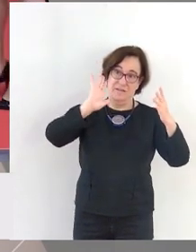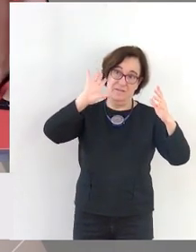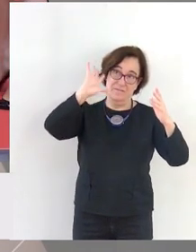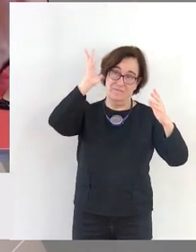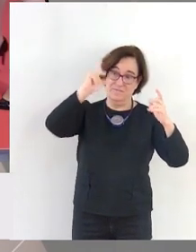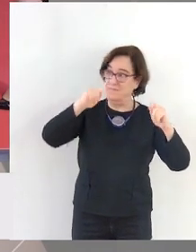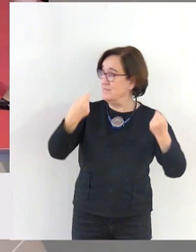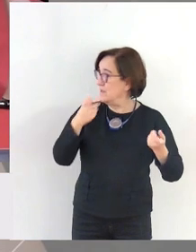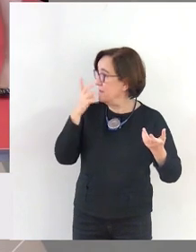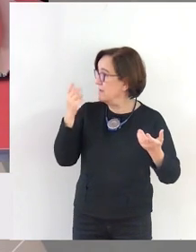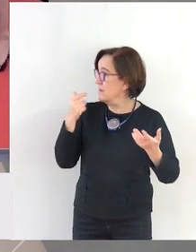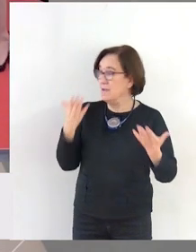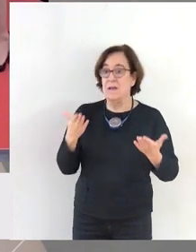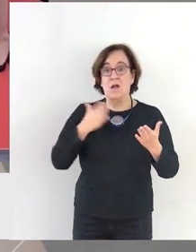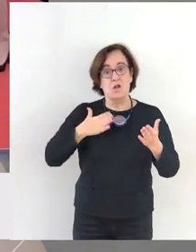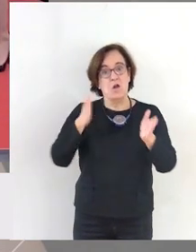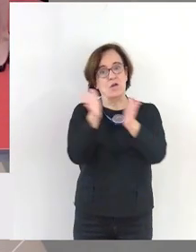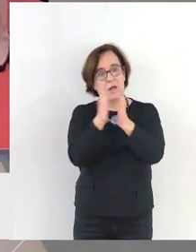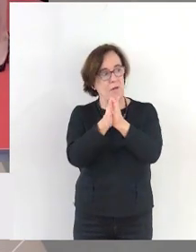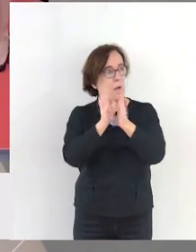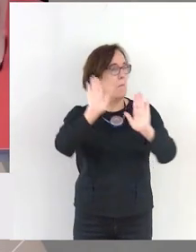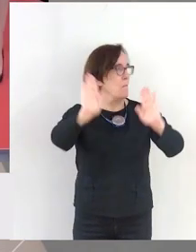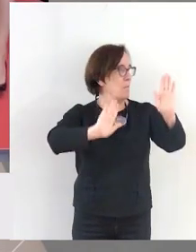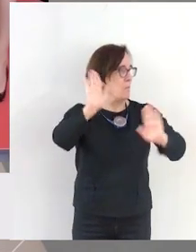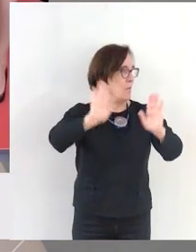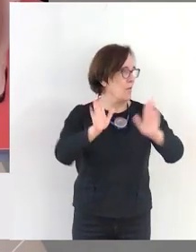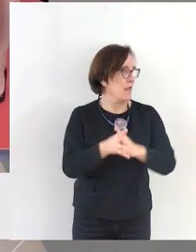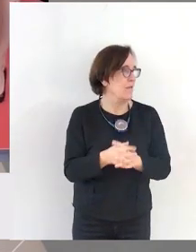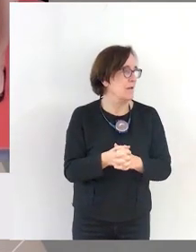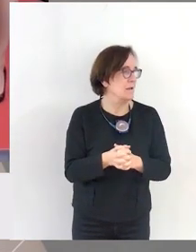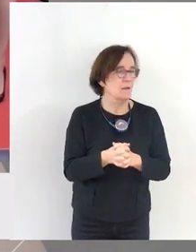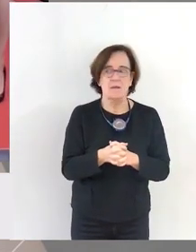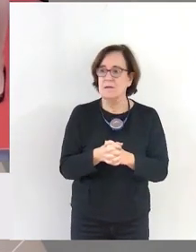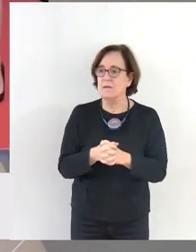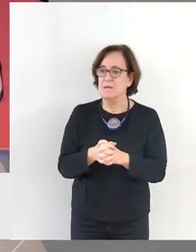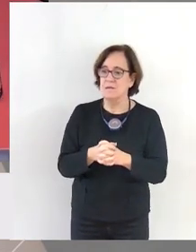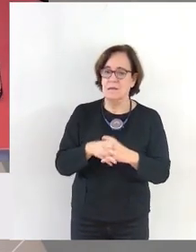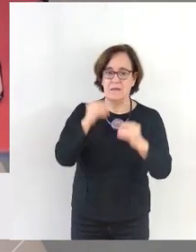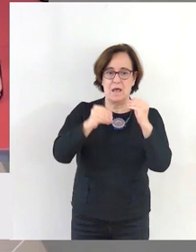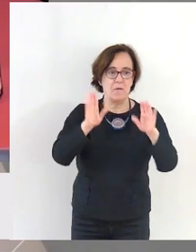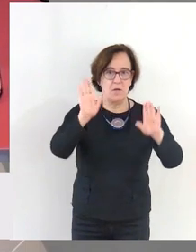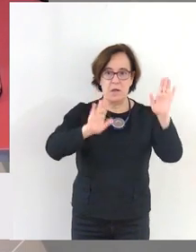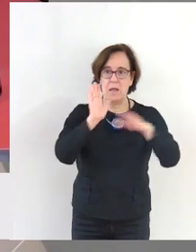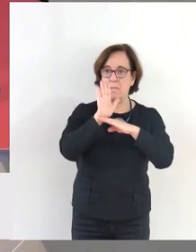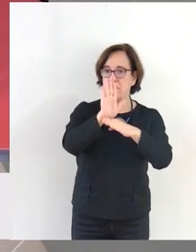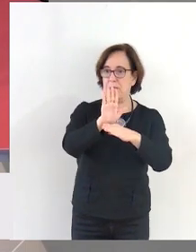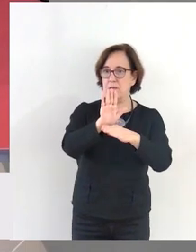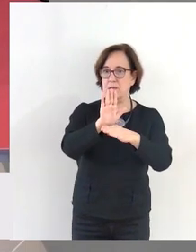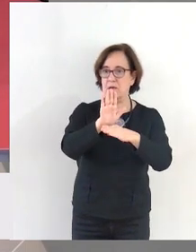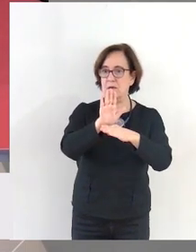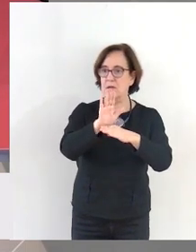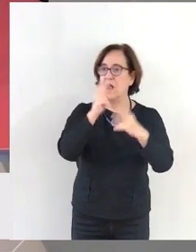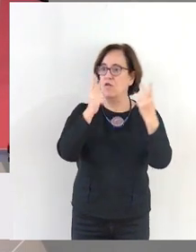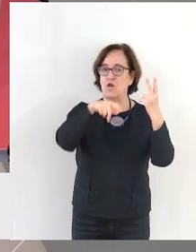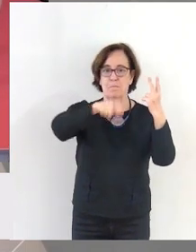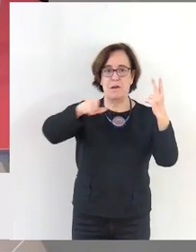suerte de contar con nosotros por supuesto a nuestra compañera moderadora eh que que va a hacer esa moderación y presentaros ágilmente a las